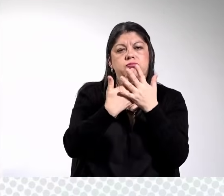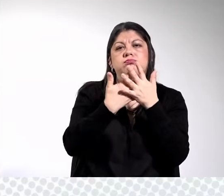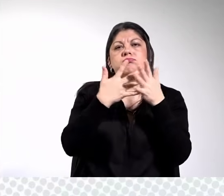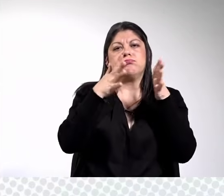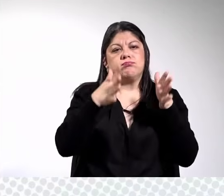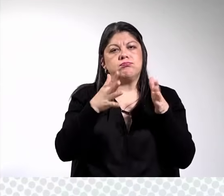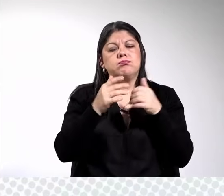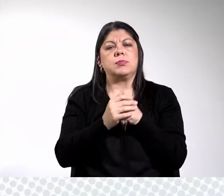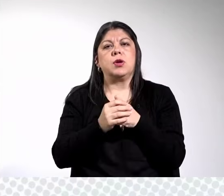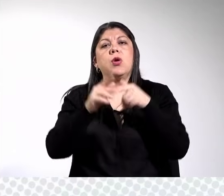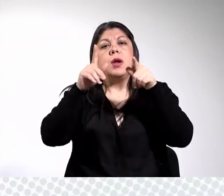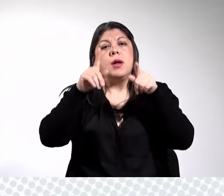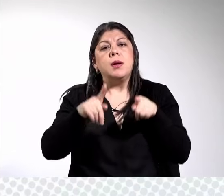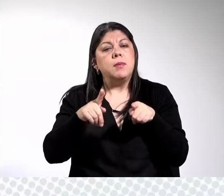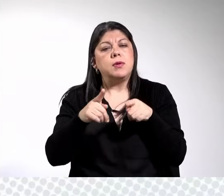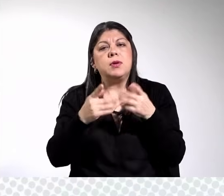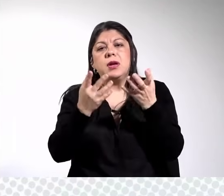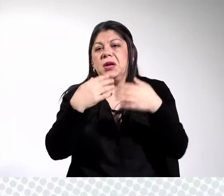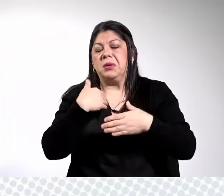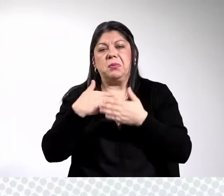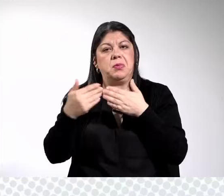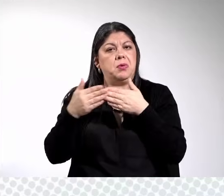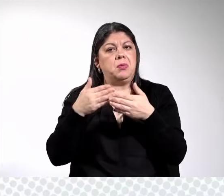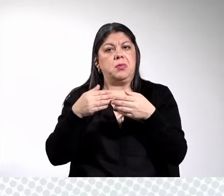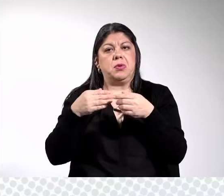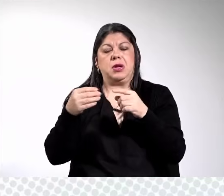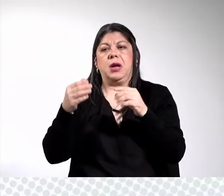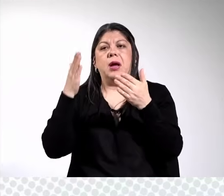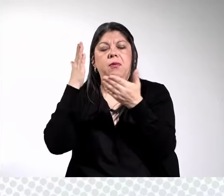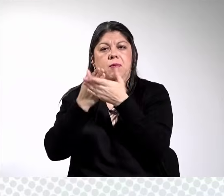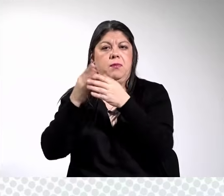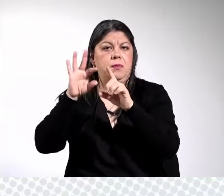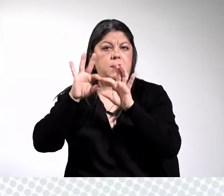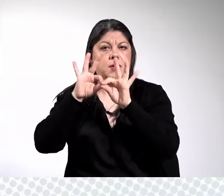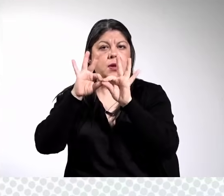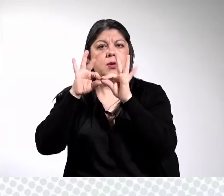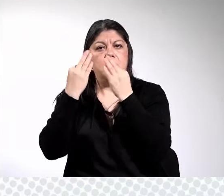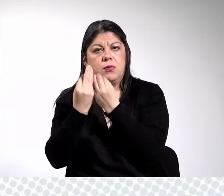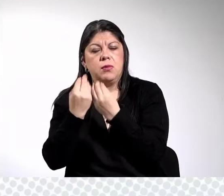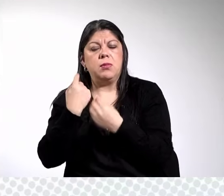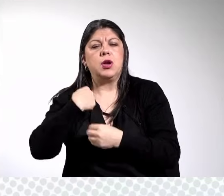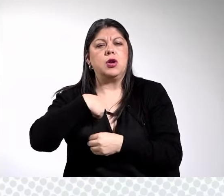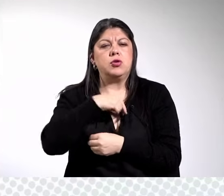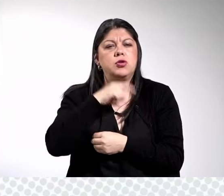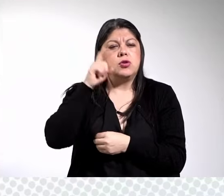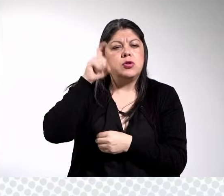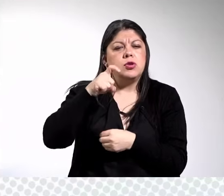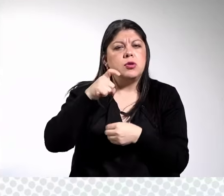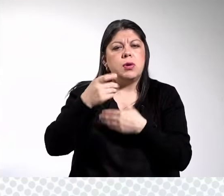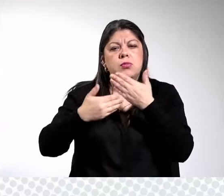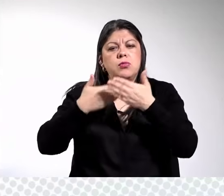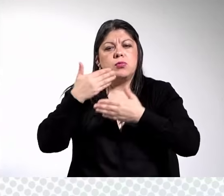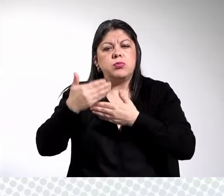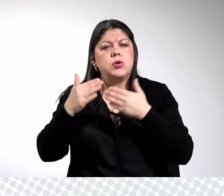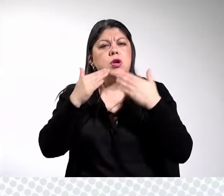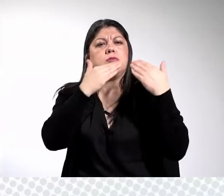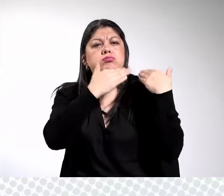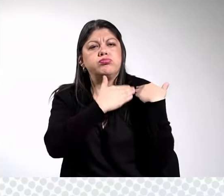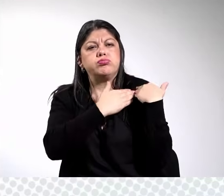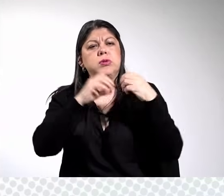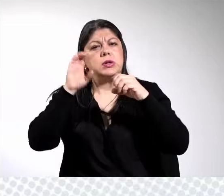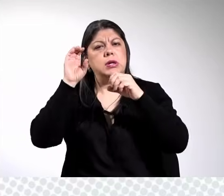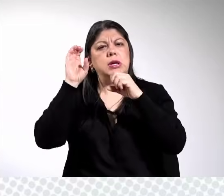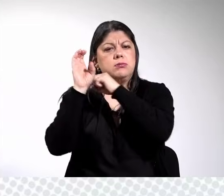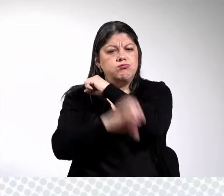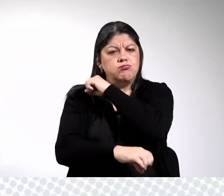la persona que realmente no le importó dañar a una familia, tenemos que hacer todo el peso de la ley y tenemos que